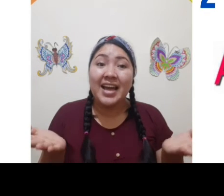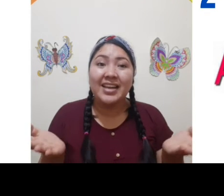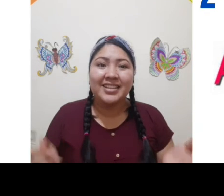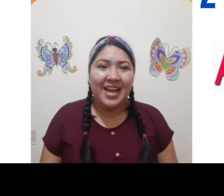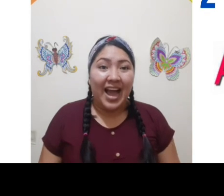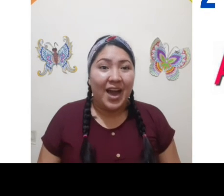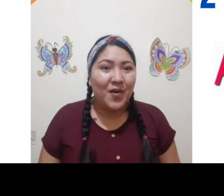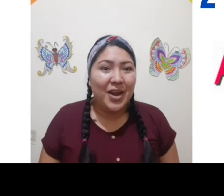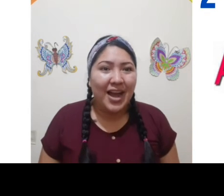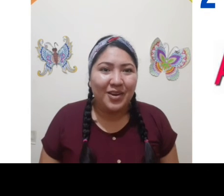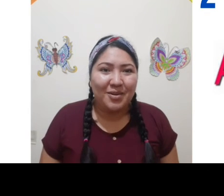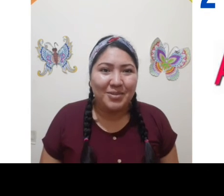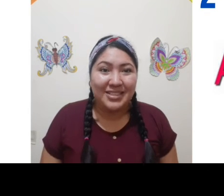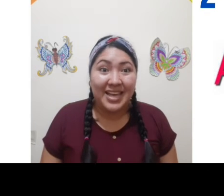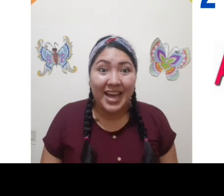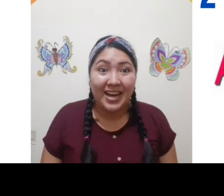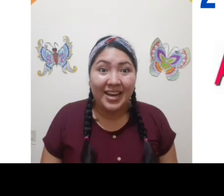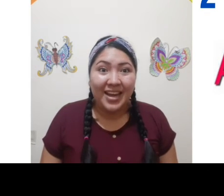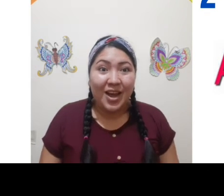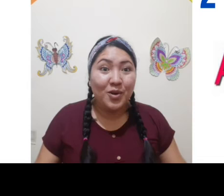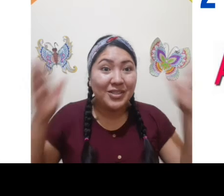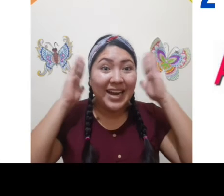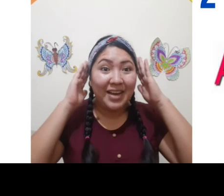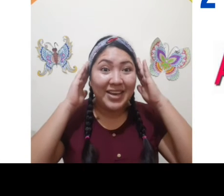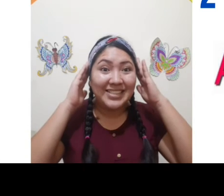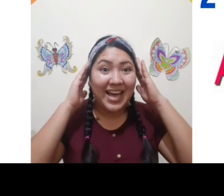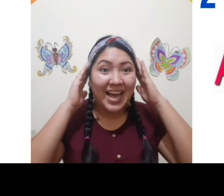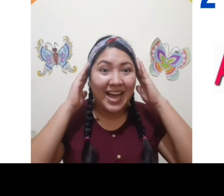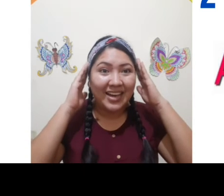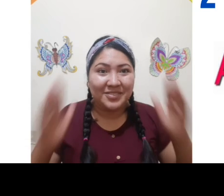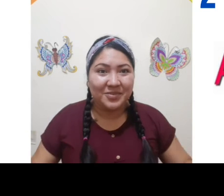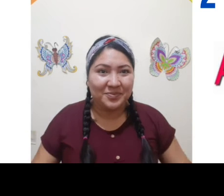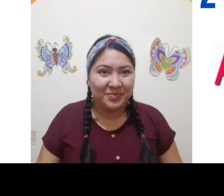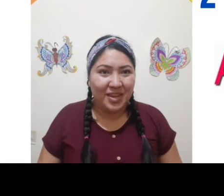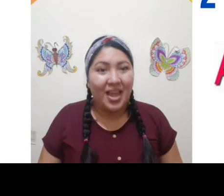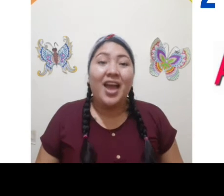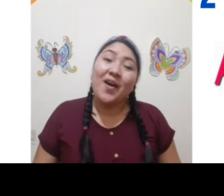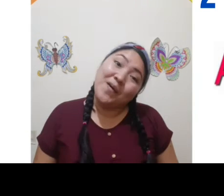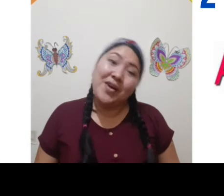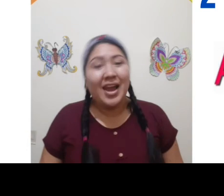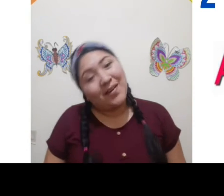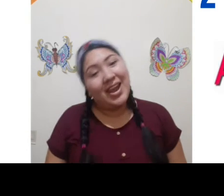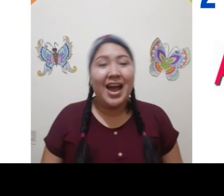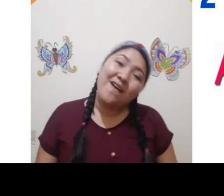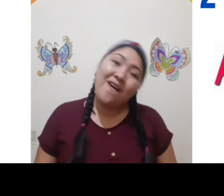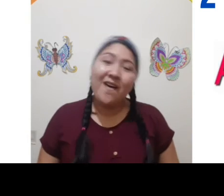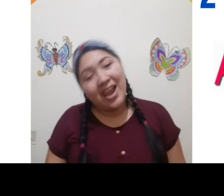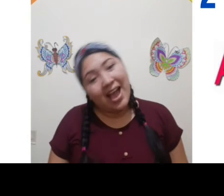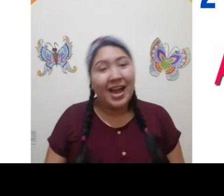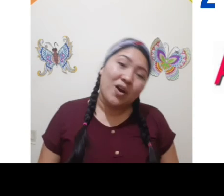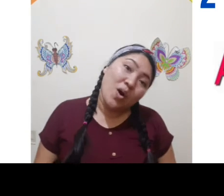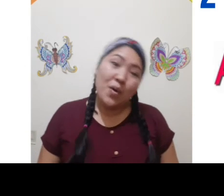tal ahora lo vamos a hacer con nuestra cabeza hola hola